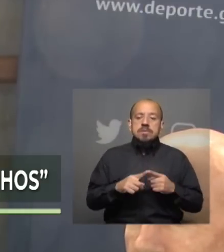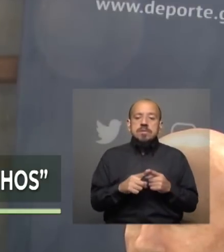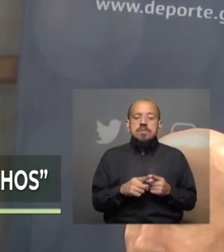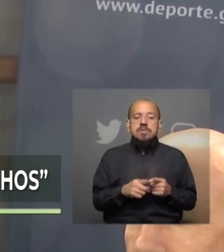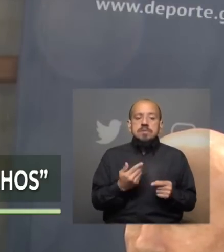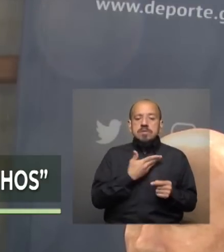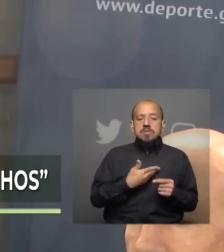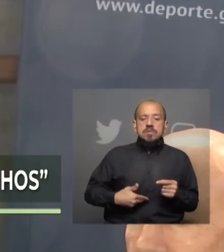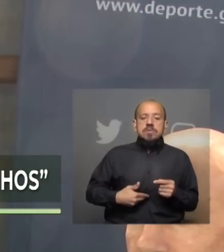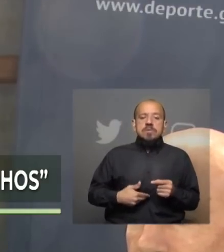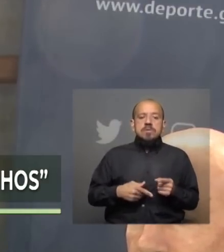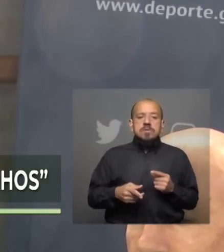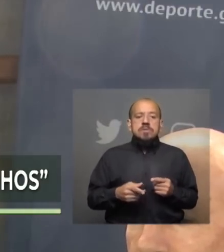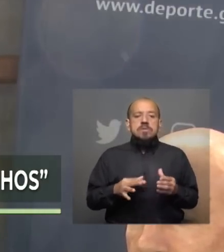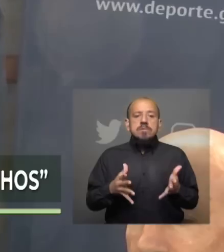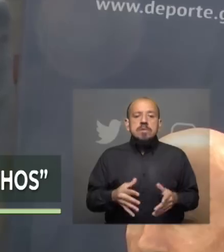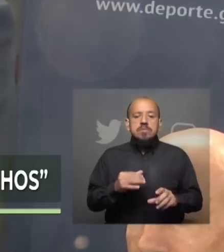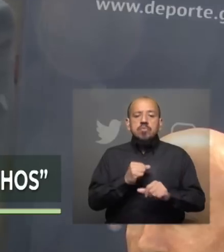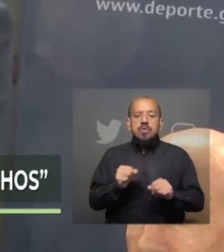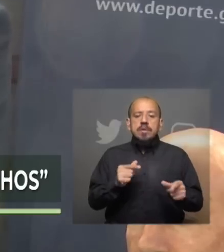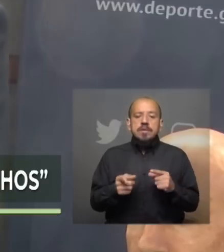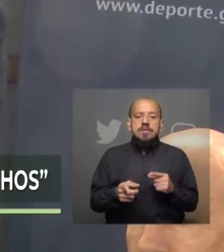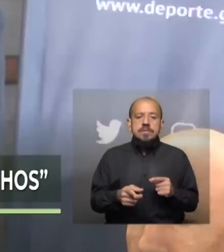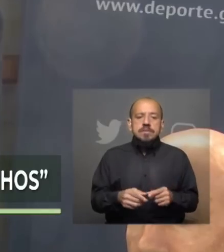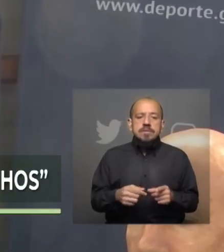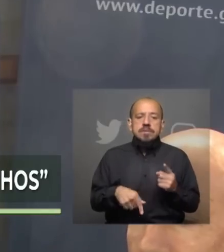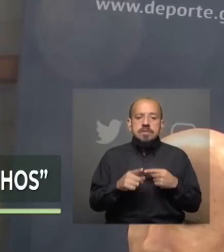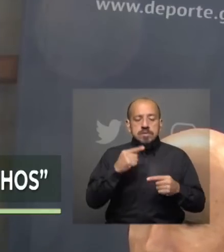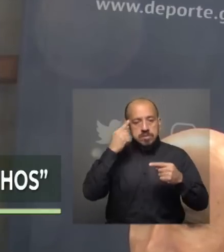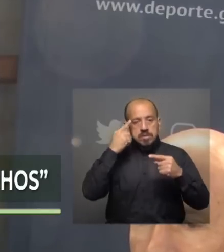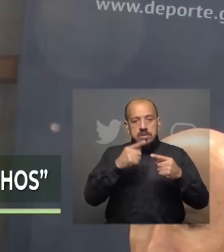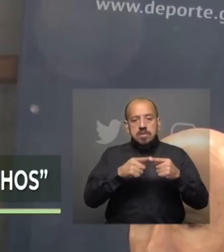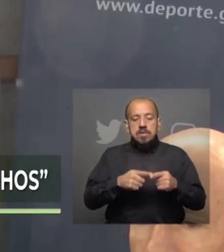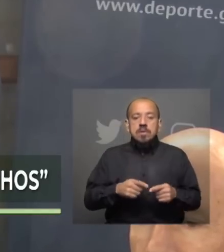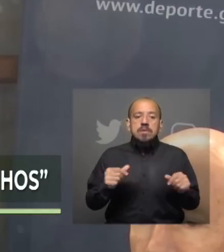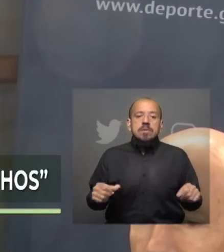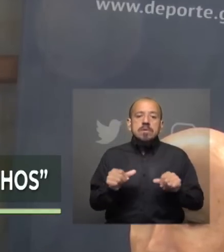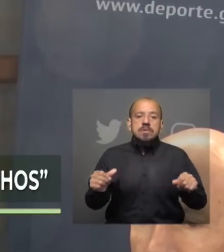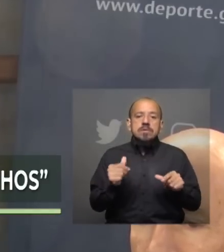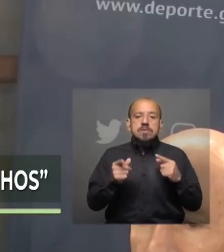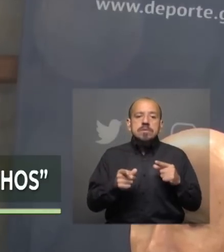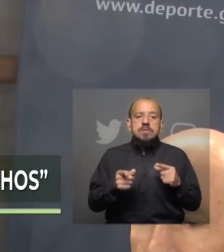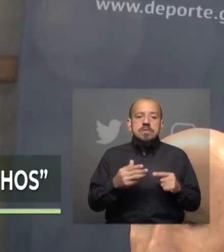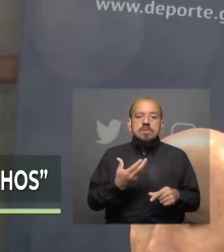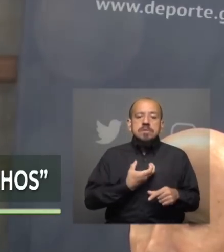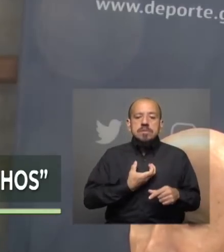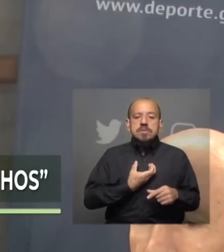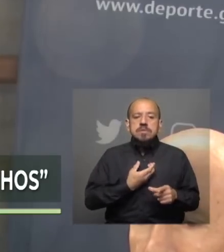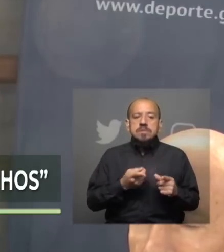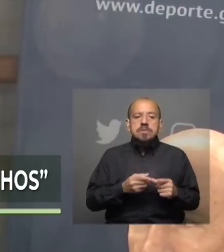a los gobiernos de turnos para poder lograr ese objetivo y fue lo que ha hecho el alcalde y los